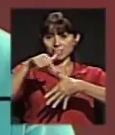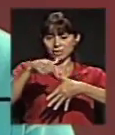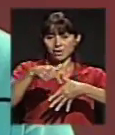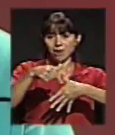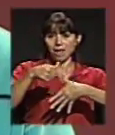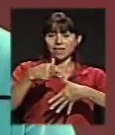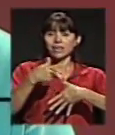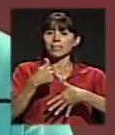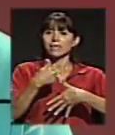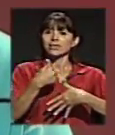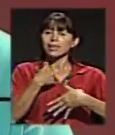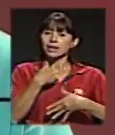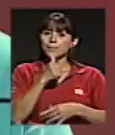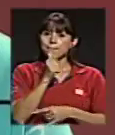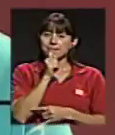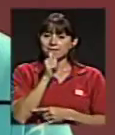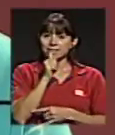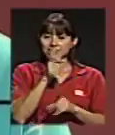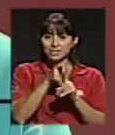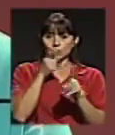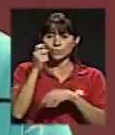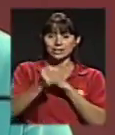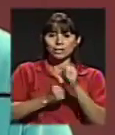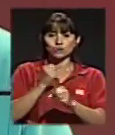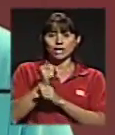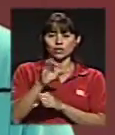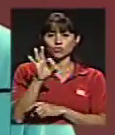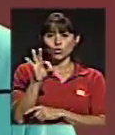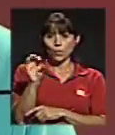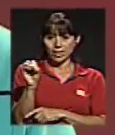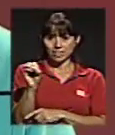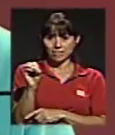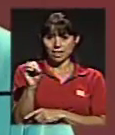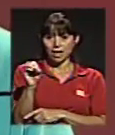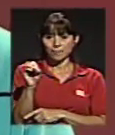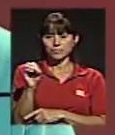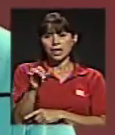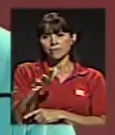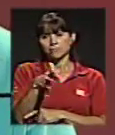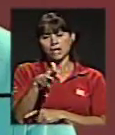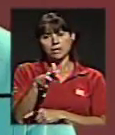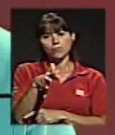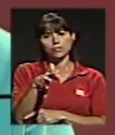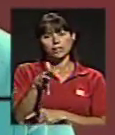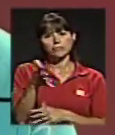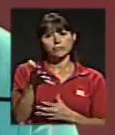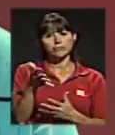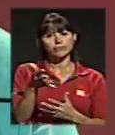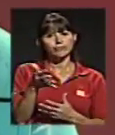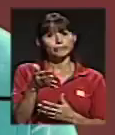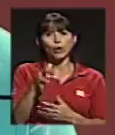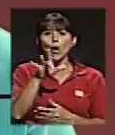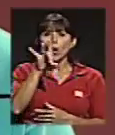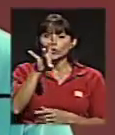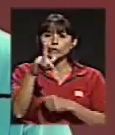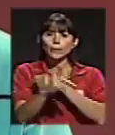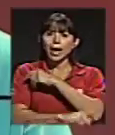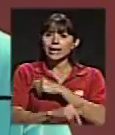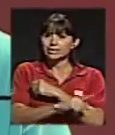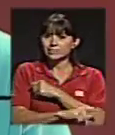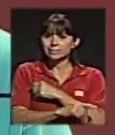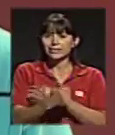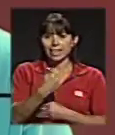tiene privatización desde los años 90, hay alrededor de únicamente 8 países que